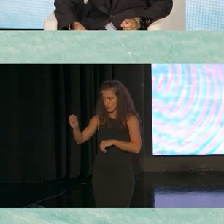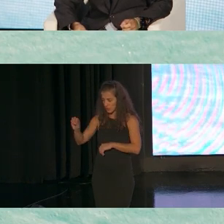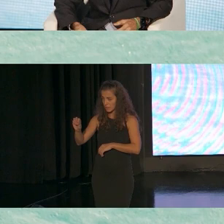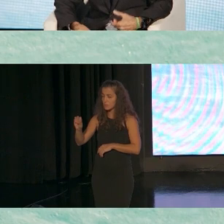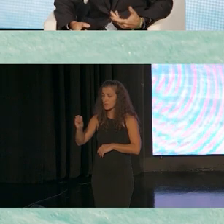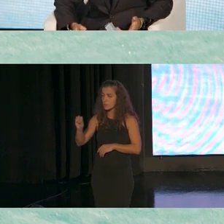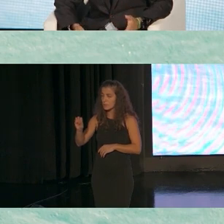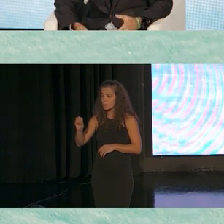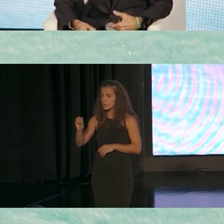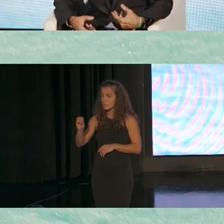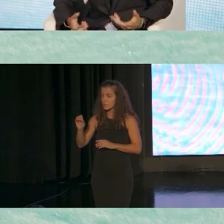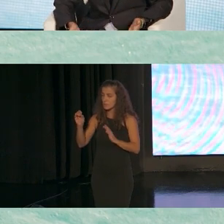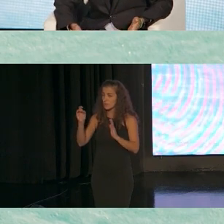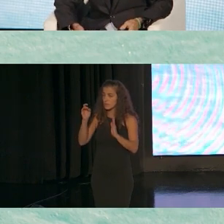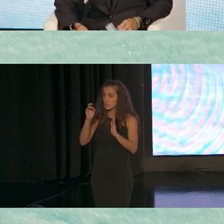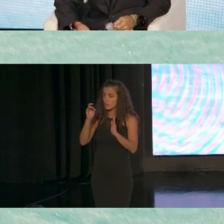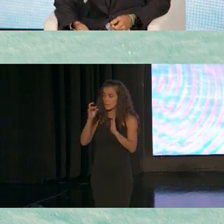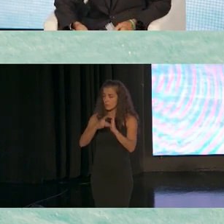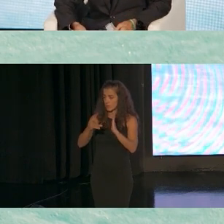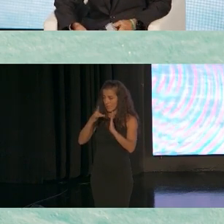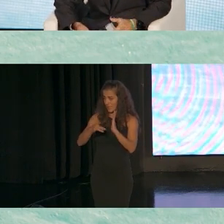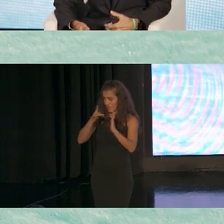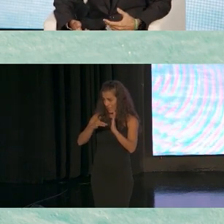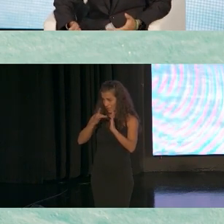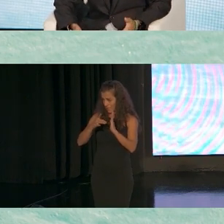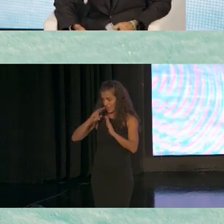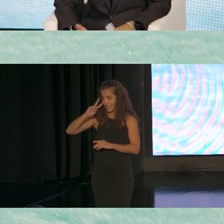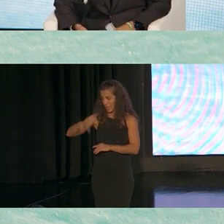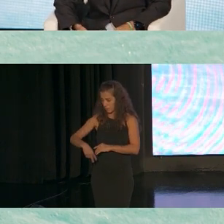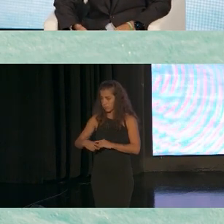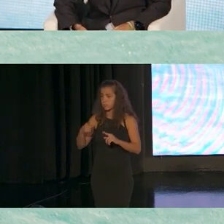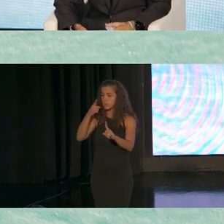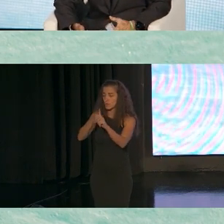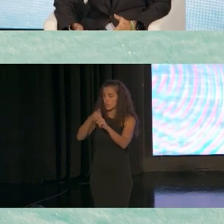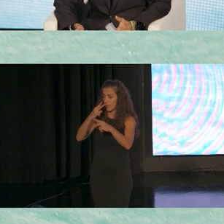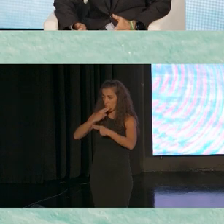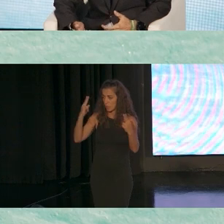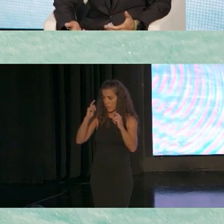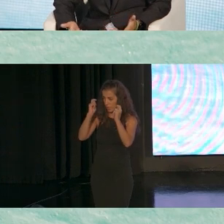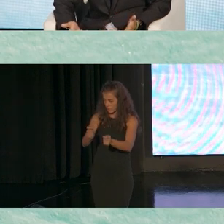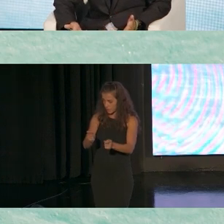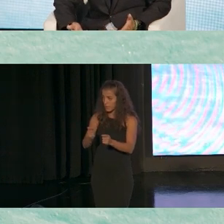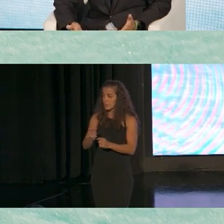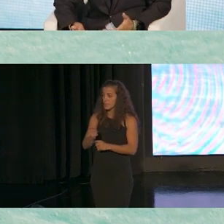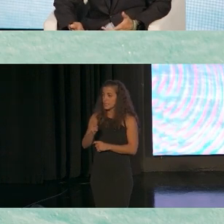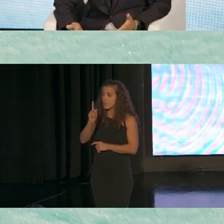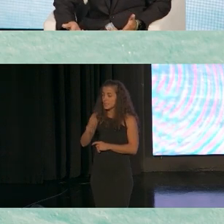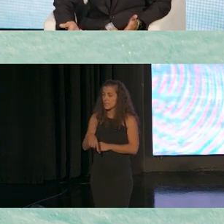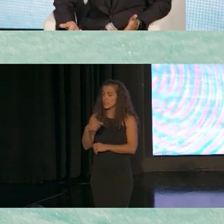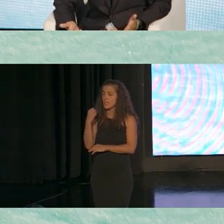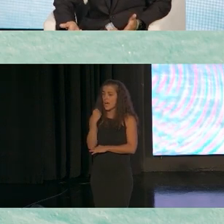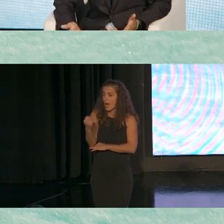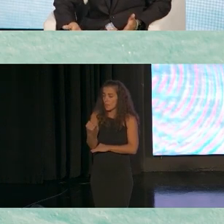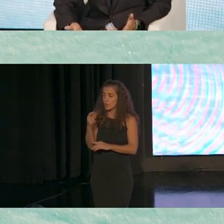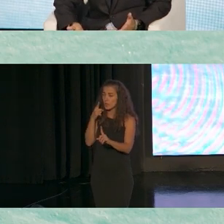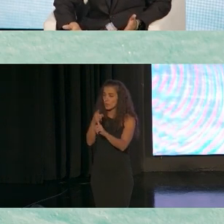1980 calidad tiene utilidad pública le da como apoyo y misión